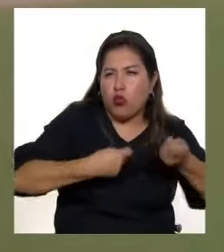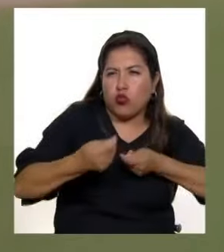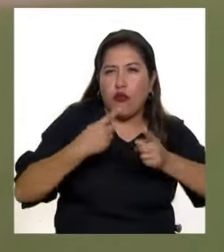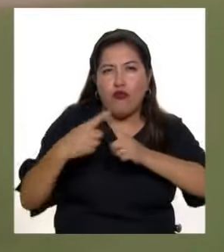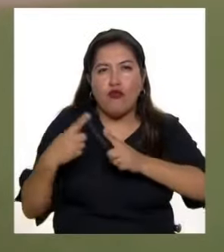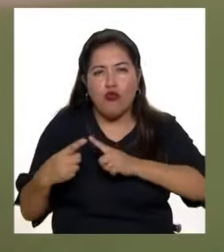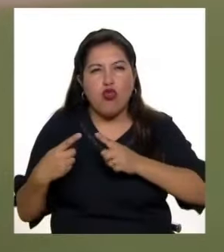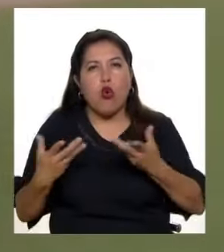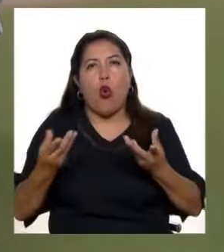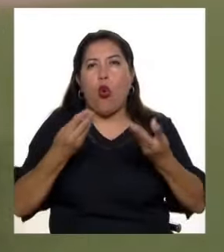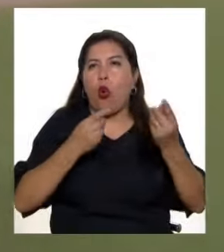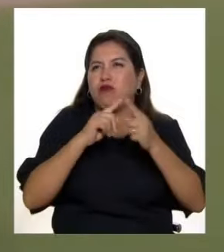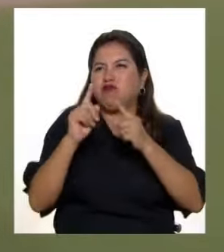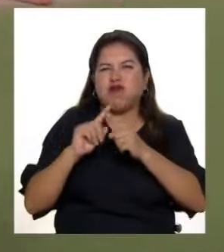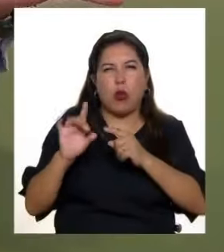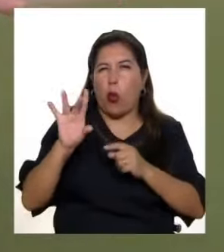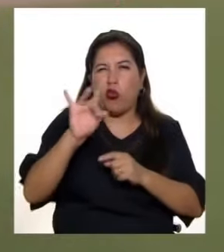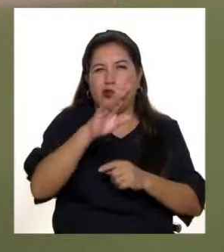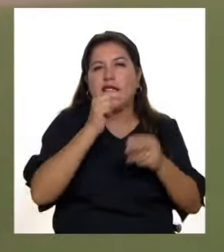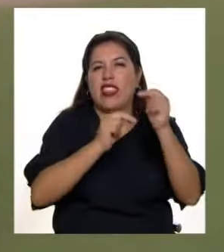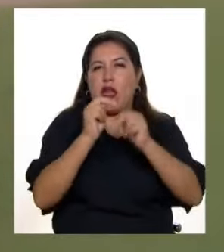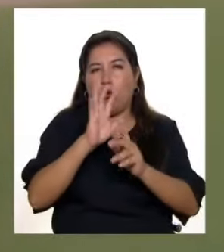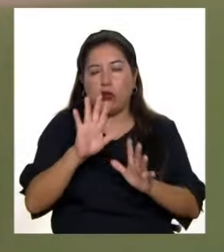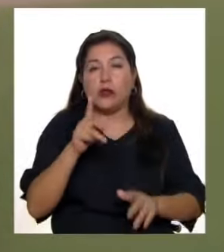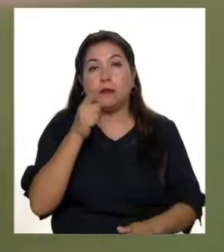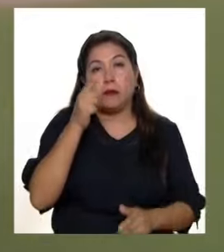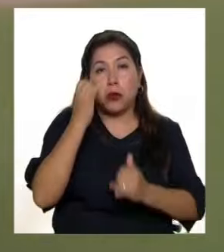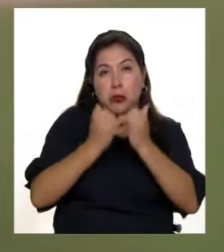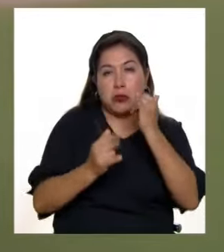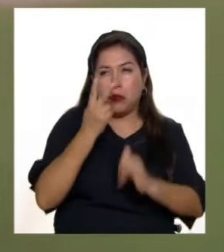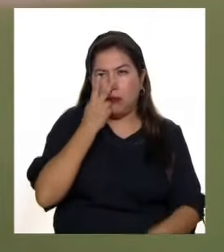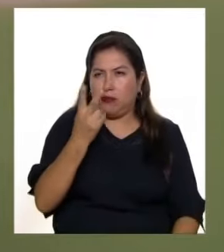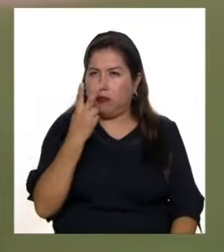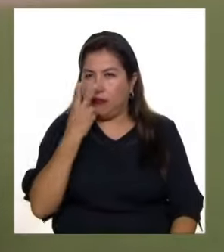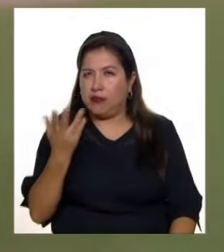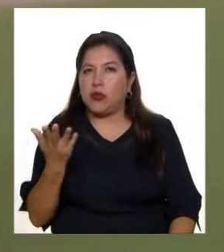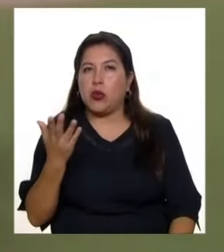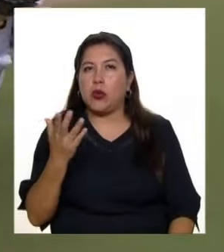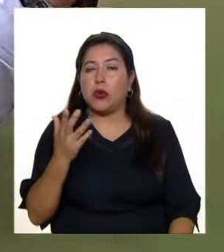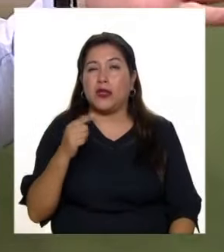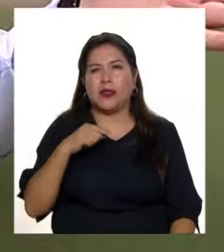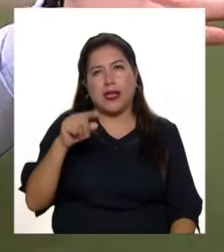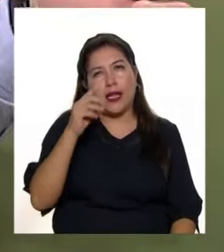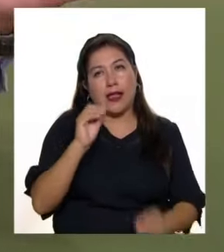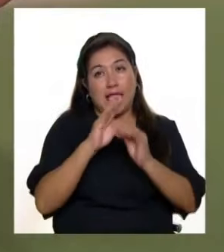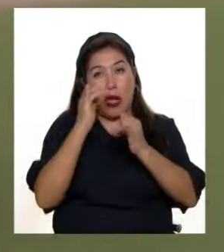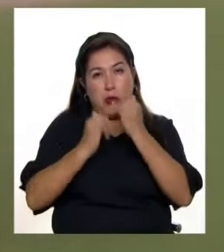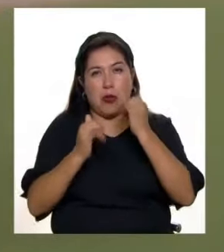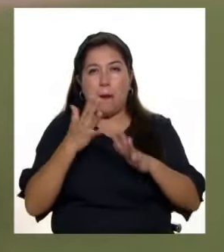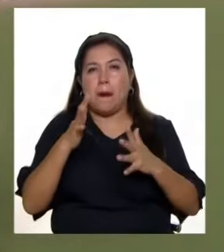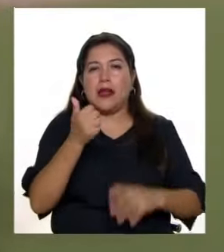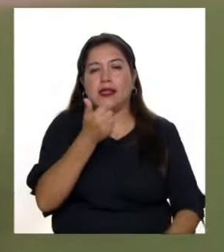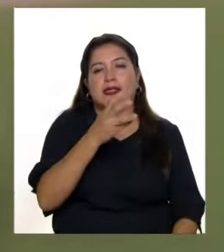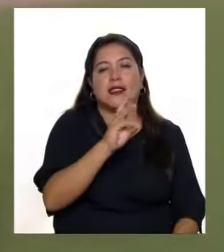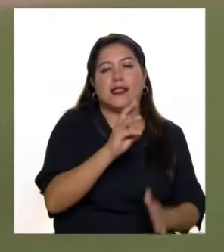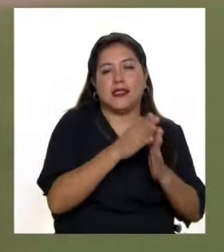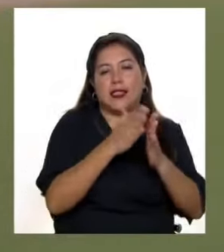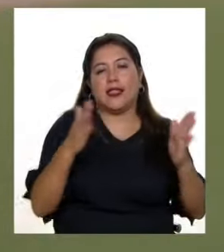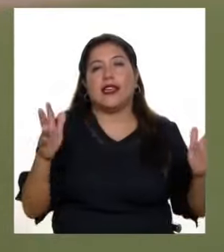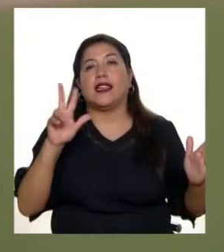diario de negocios, van a ver en los últimos días que ha salido una estadística en que más o menos entre los 16 años y los